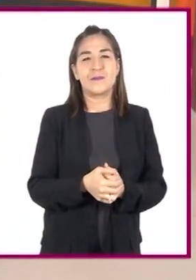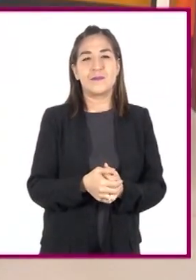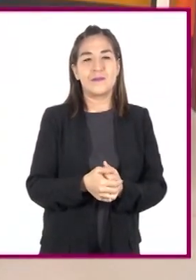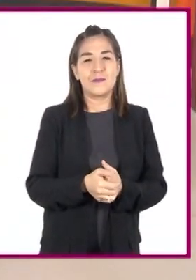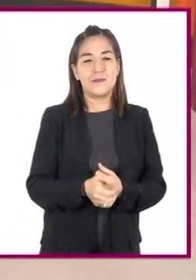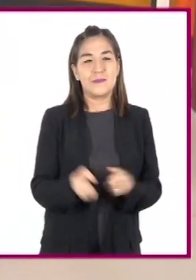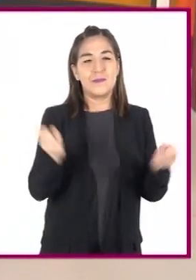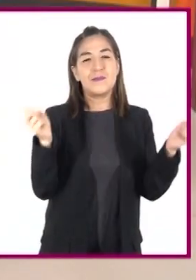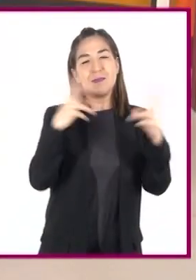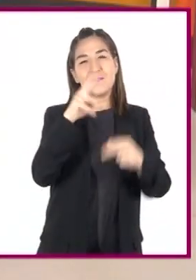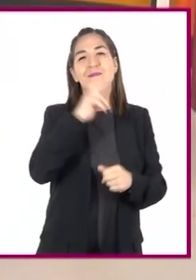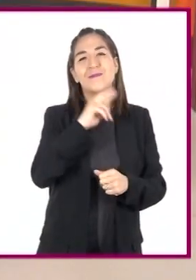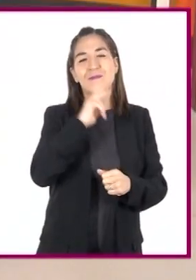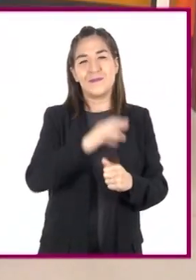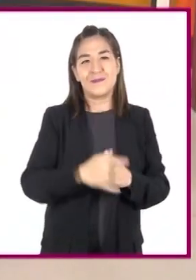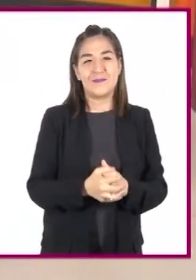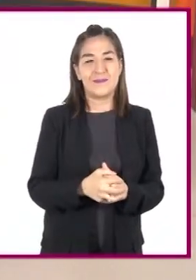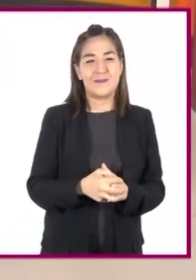Nos vemos pronto.